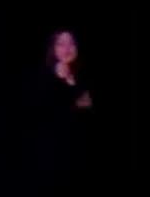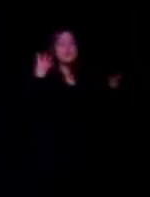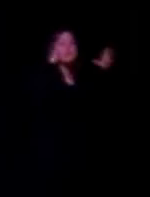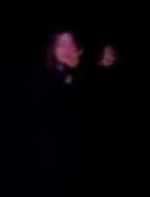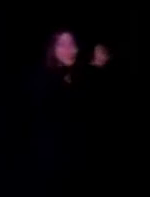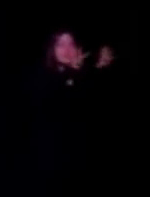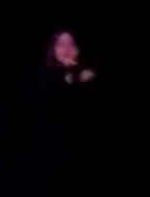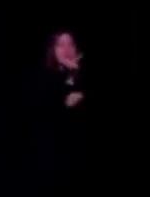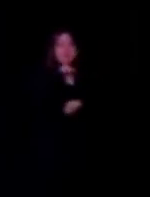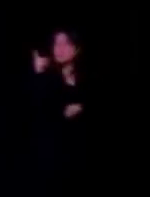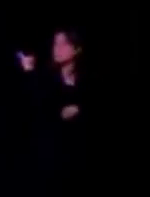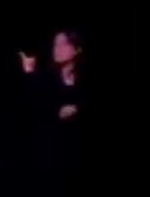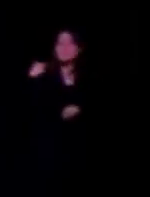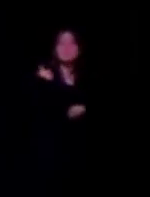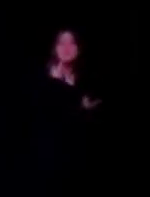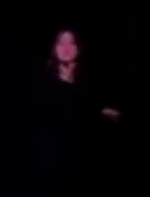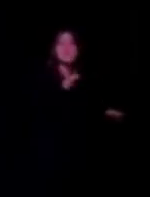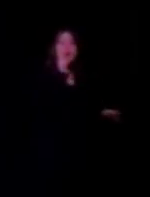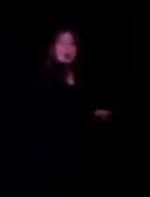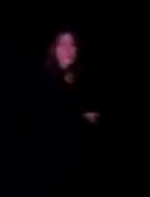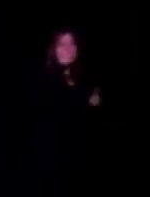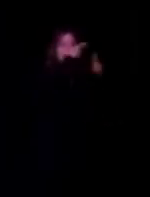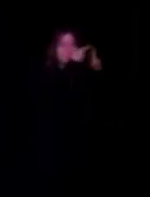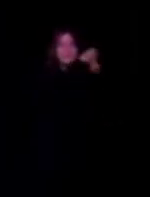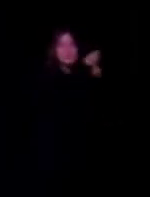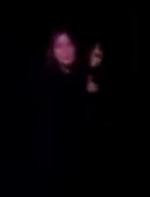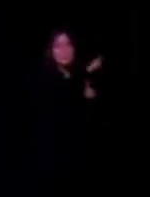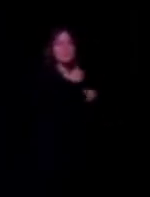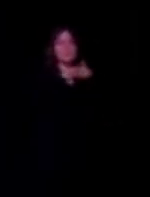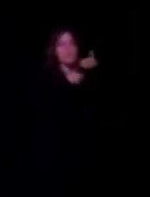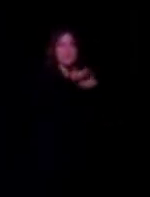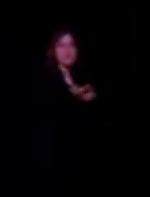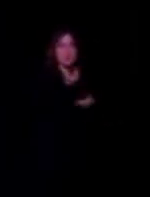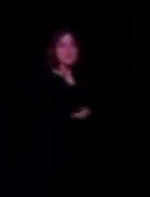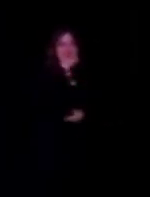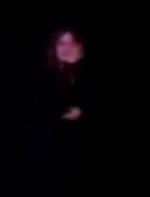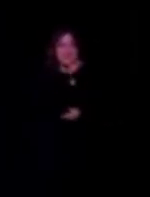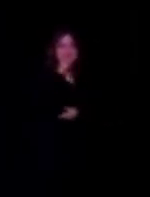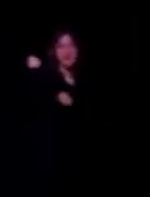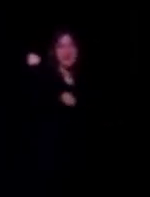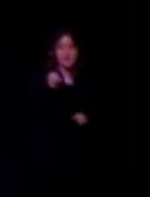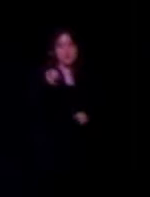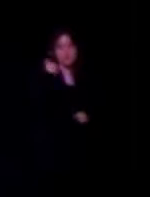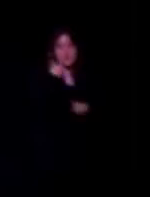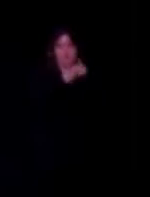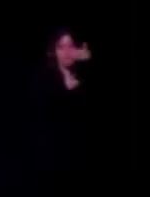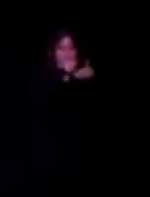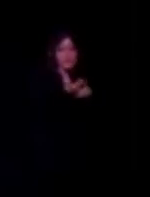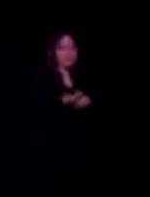esto como un proceso llevamos 30 años en el proceso en el camino